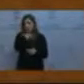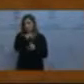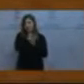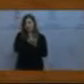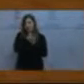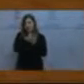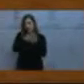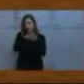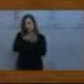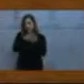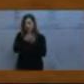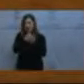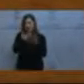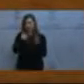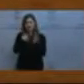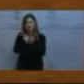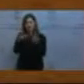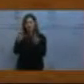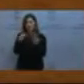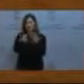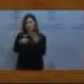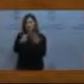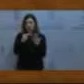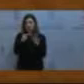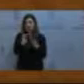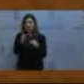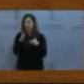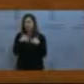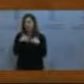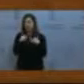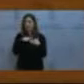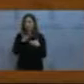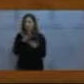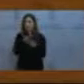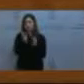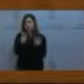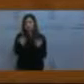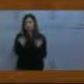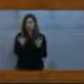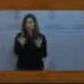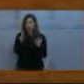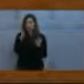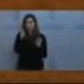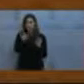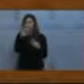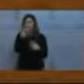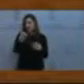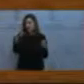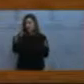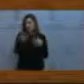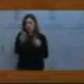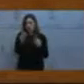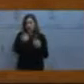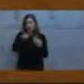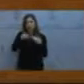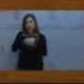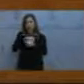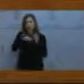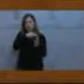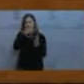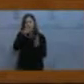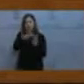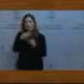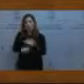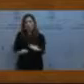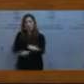que es lo mínimo que se puede pedir, y una cierta seriedad. Por cierto, yo he entrado en la página web del Gobierno abierto del Principado de Asturias